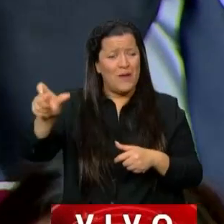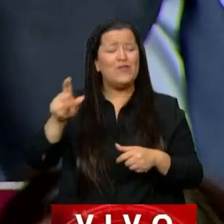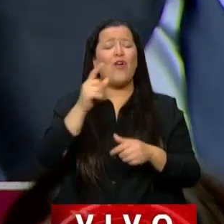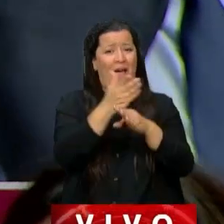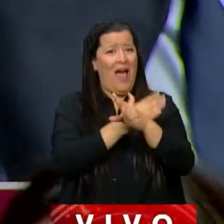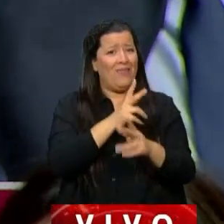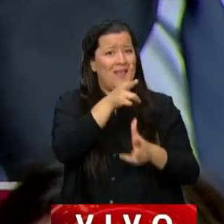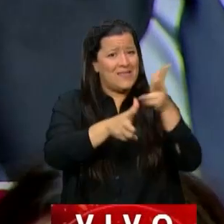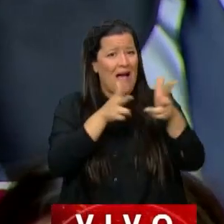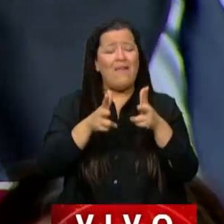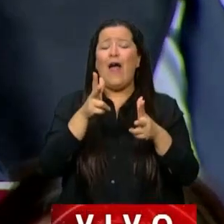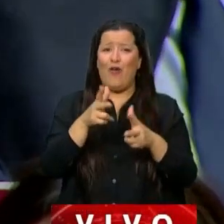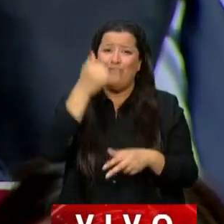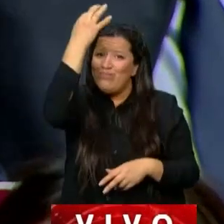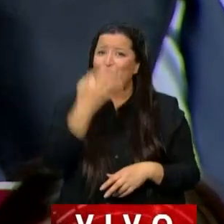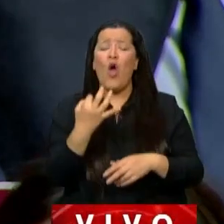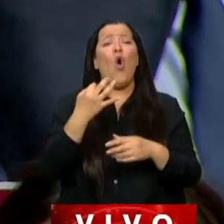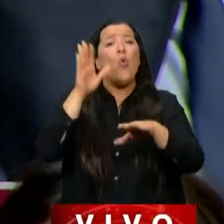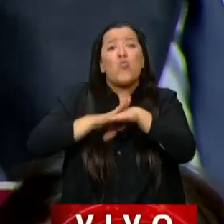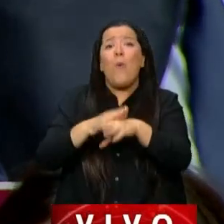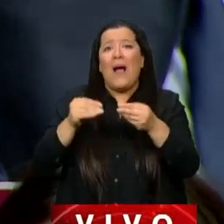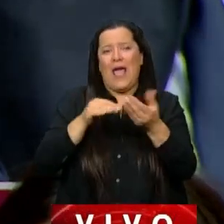que no hay ninguna duda que fue la corrupción